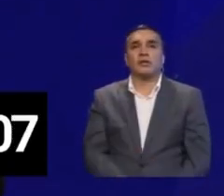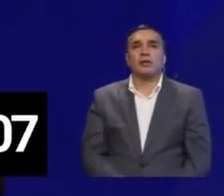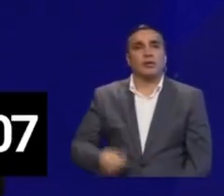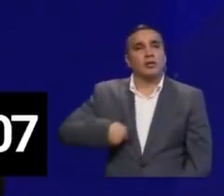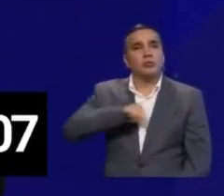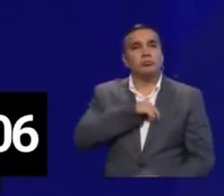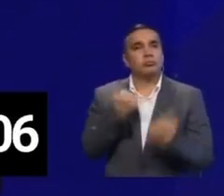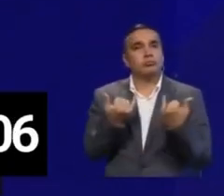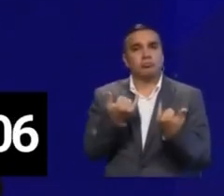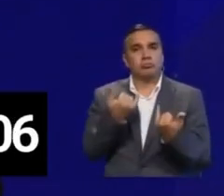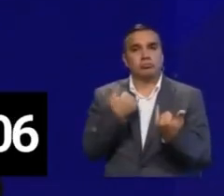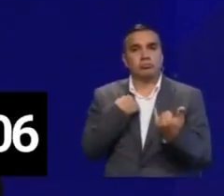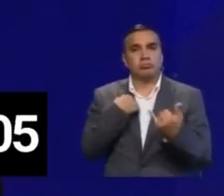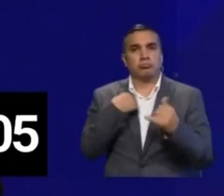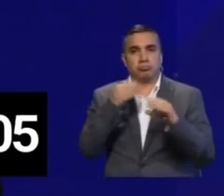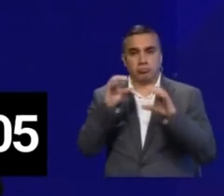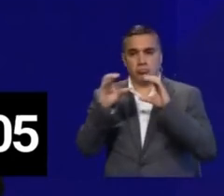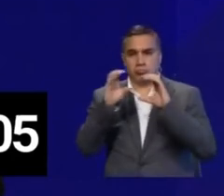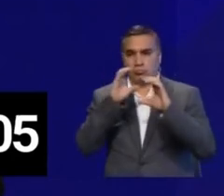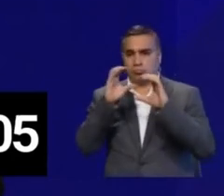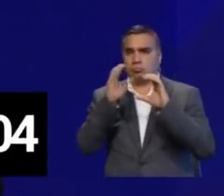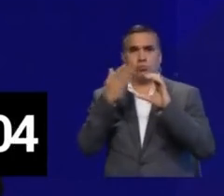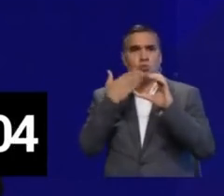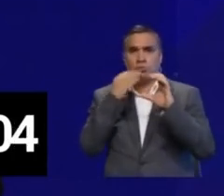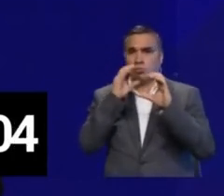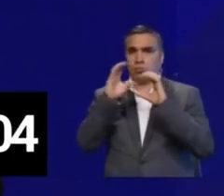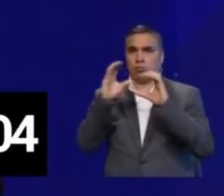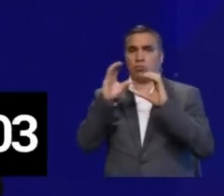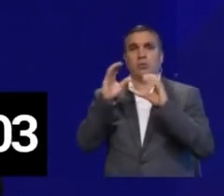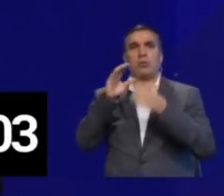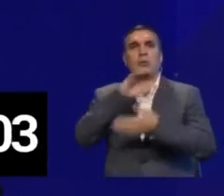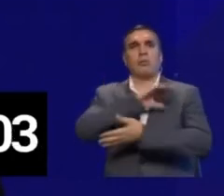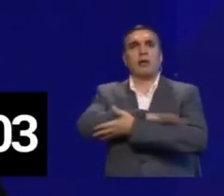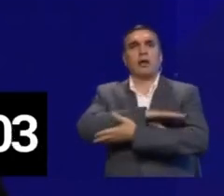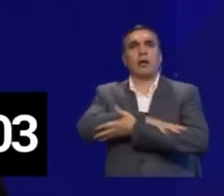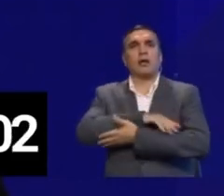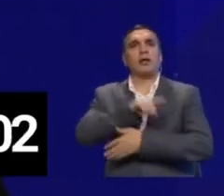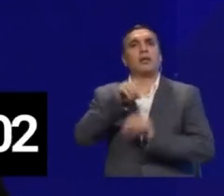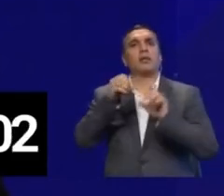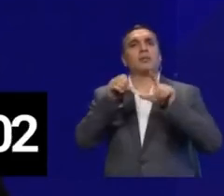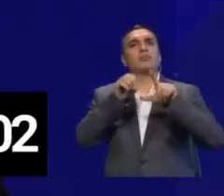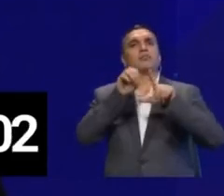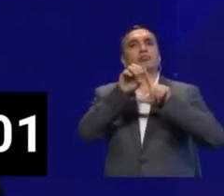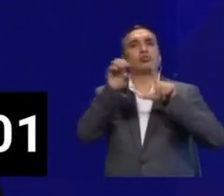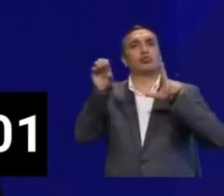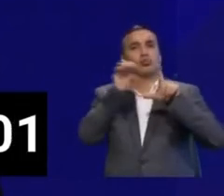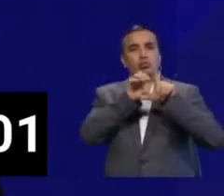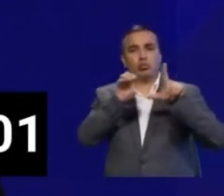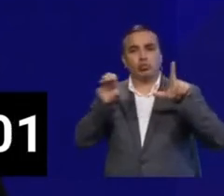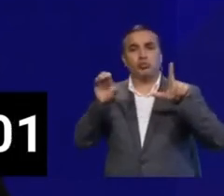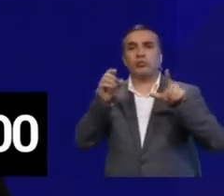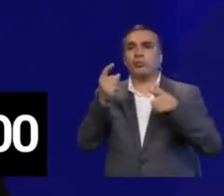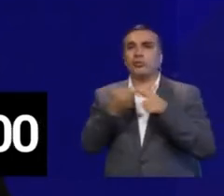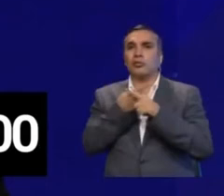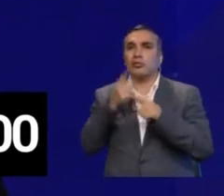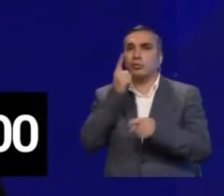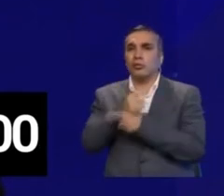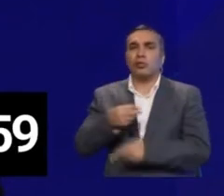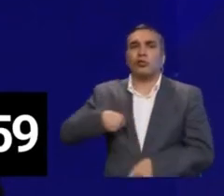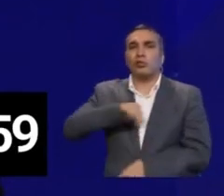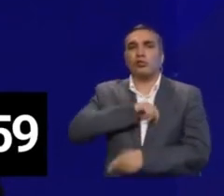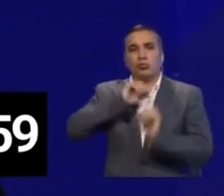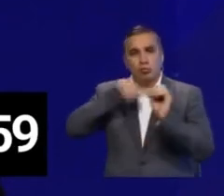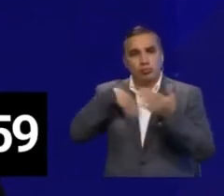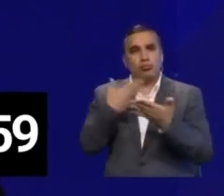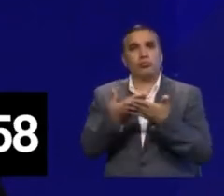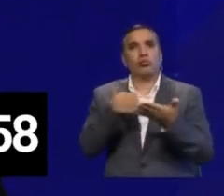Nosotros ahora nos comunicamos a través de plataformas como Zoom. Y es de esa manera como nosotros vamos a llegar